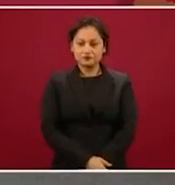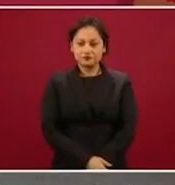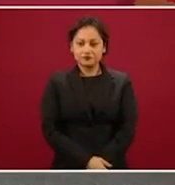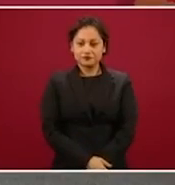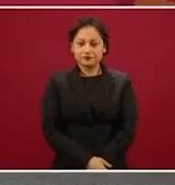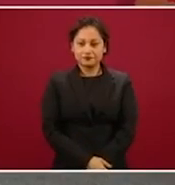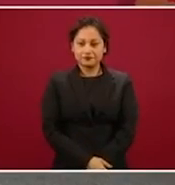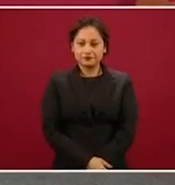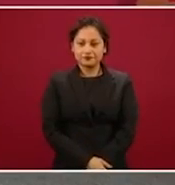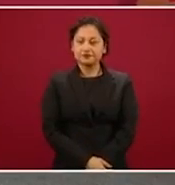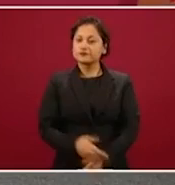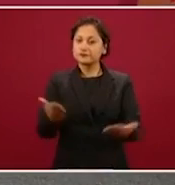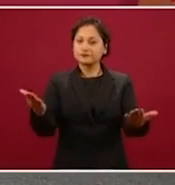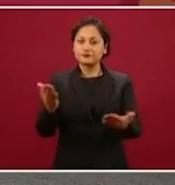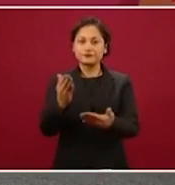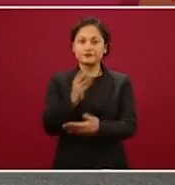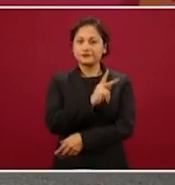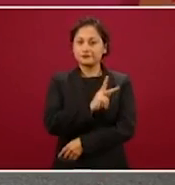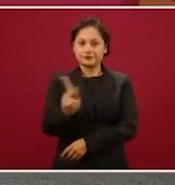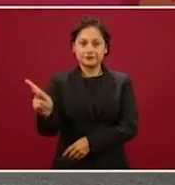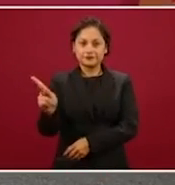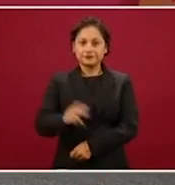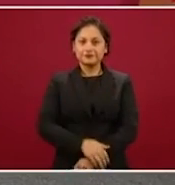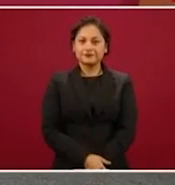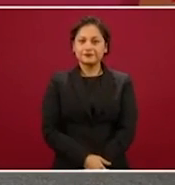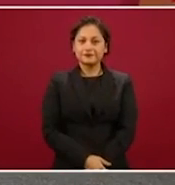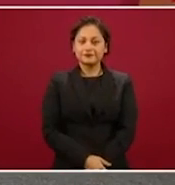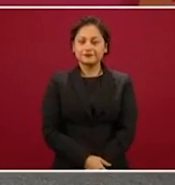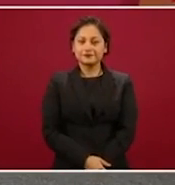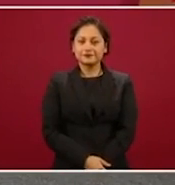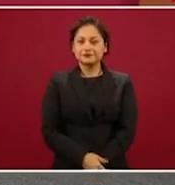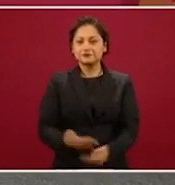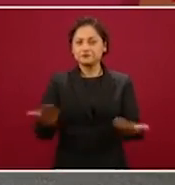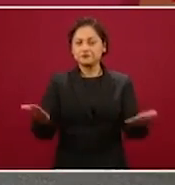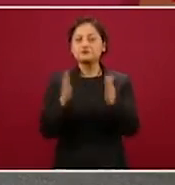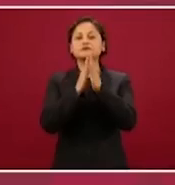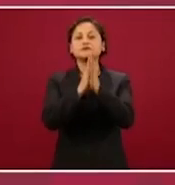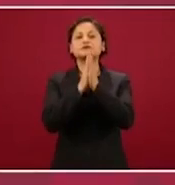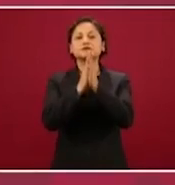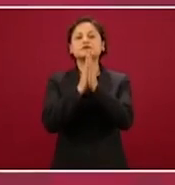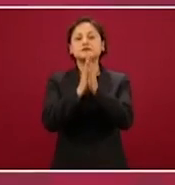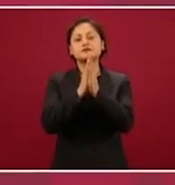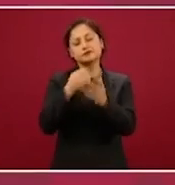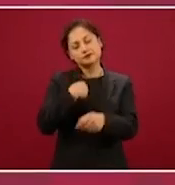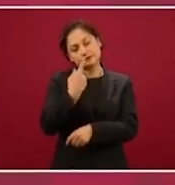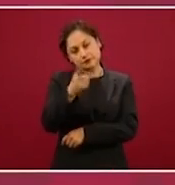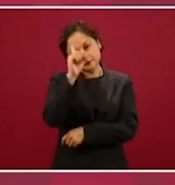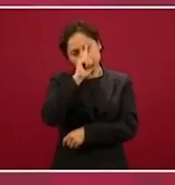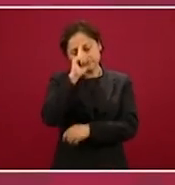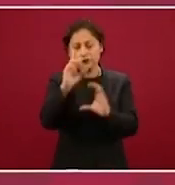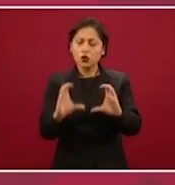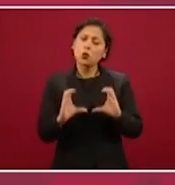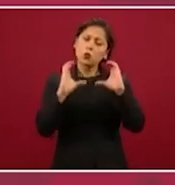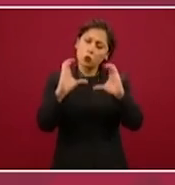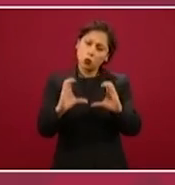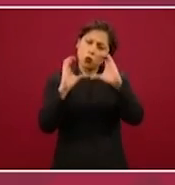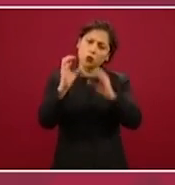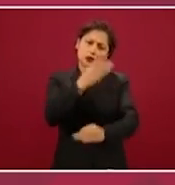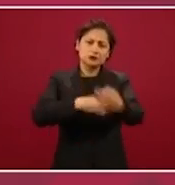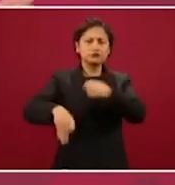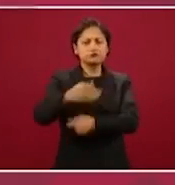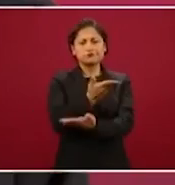Protección, seguridad, todo. Y lo mejor es que nos cuidemos, ¿sí? O sea, es decir, que